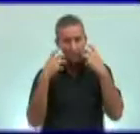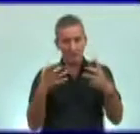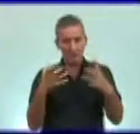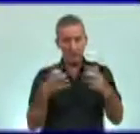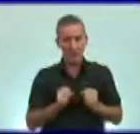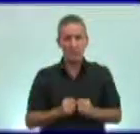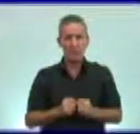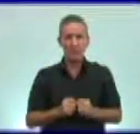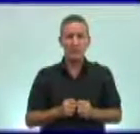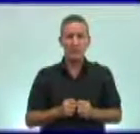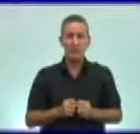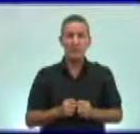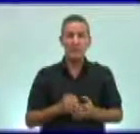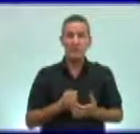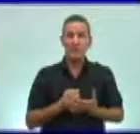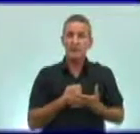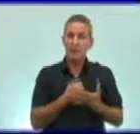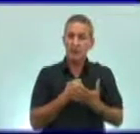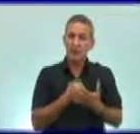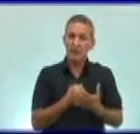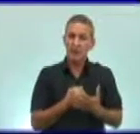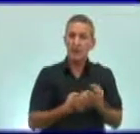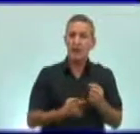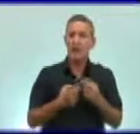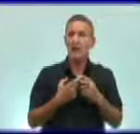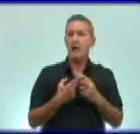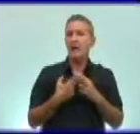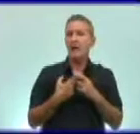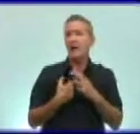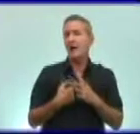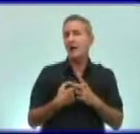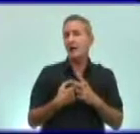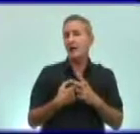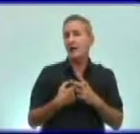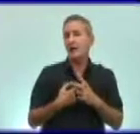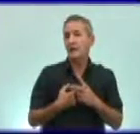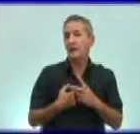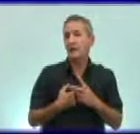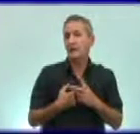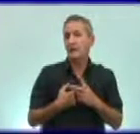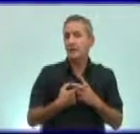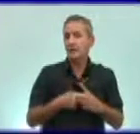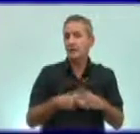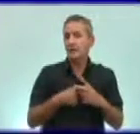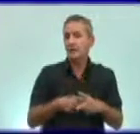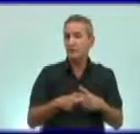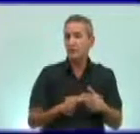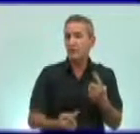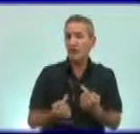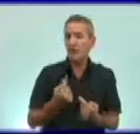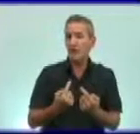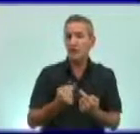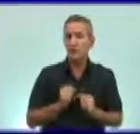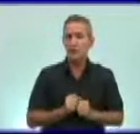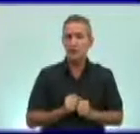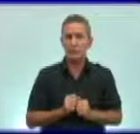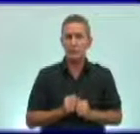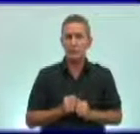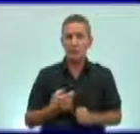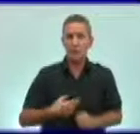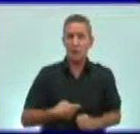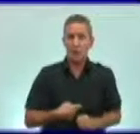resolver algunos de ellos a lo largo de lo que hemos ido realizando. Una tiene que ver con las ideas de Bolívar y su concreción en la cultura